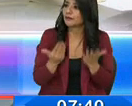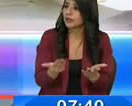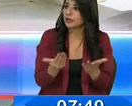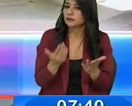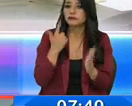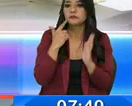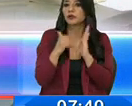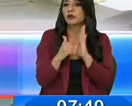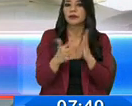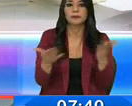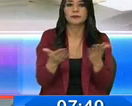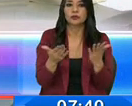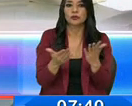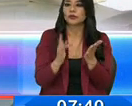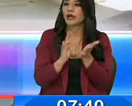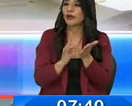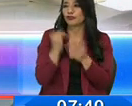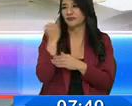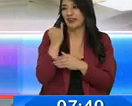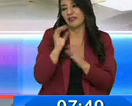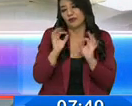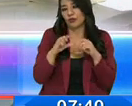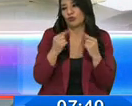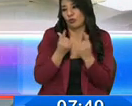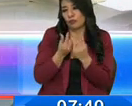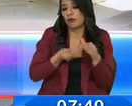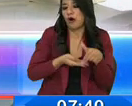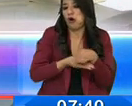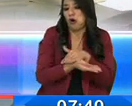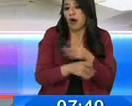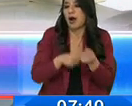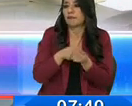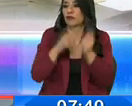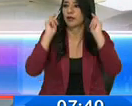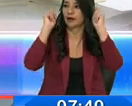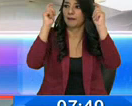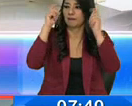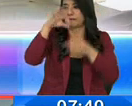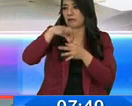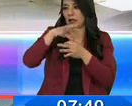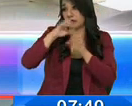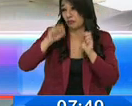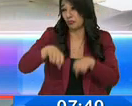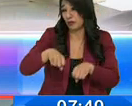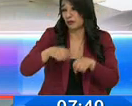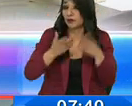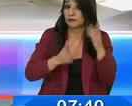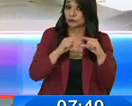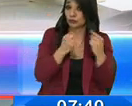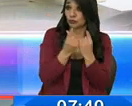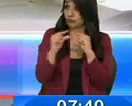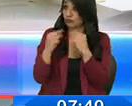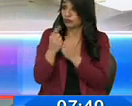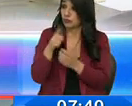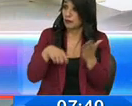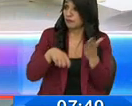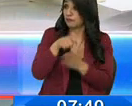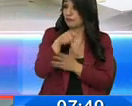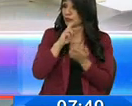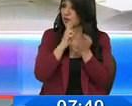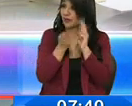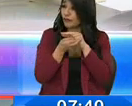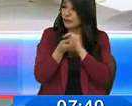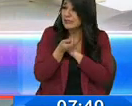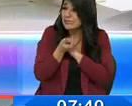como el arroz verde, el financiamiento de la campaña electoral. ¿Será que los bloques quieren aprobar una reforma